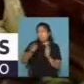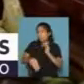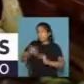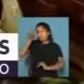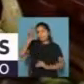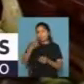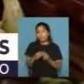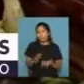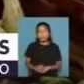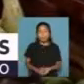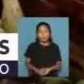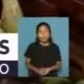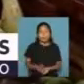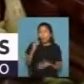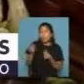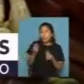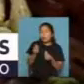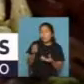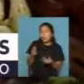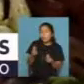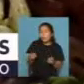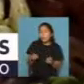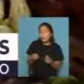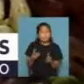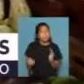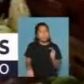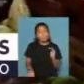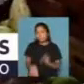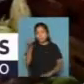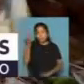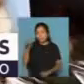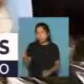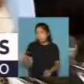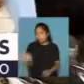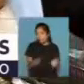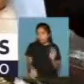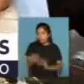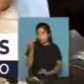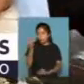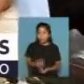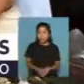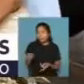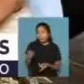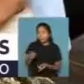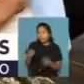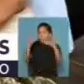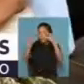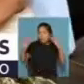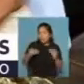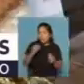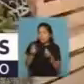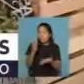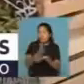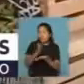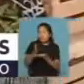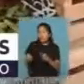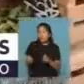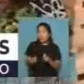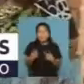subido todo, todo ha subido. Está carísimo todo. ¿Y por lo general qué prepara para Navidad o Año Nuevo? El